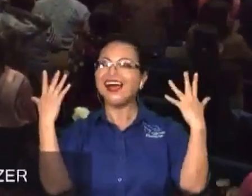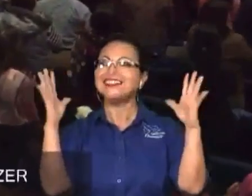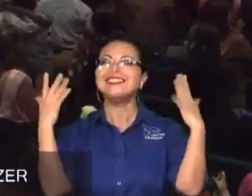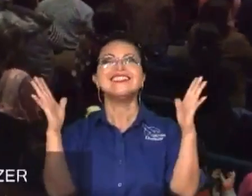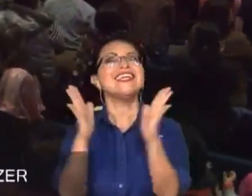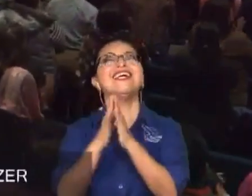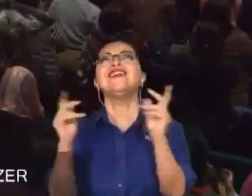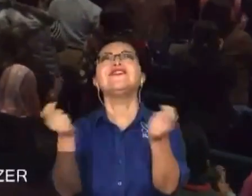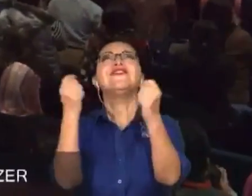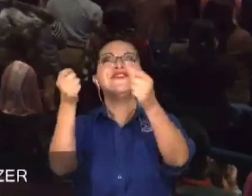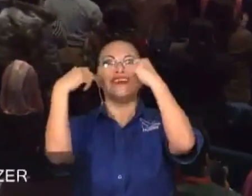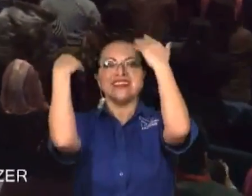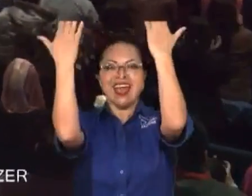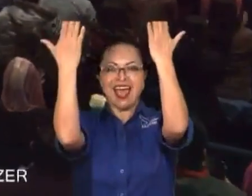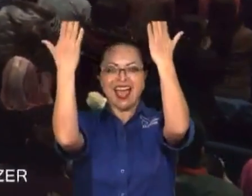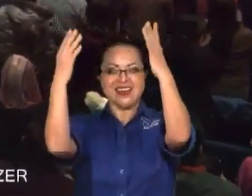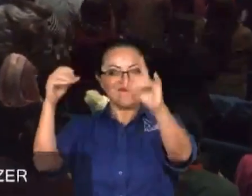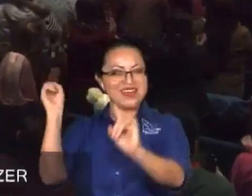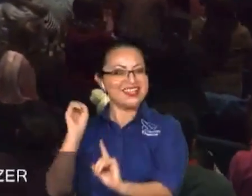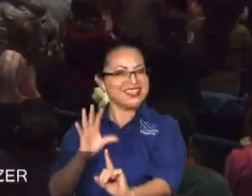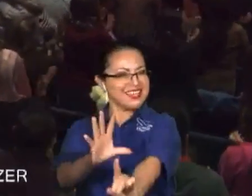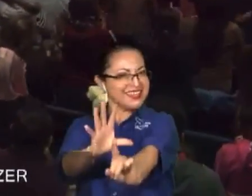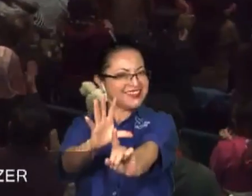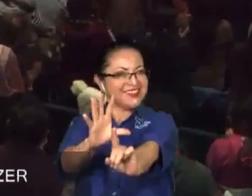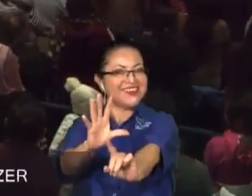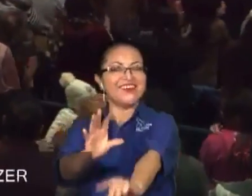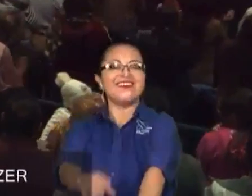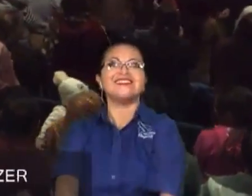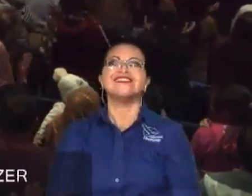Aleluya. Bendito su nombre.